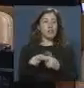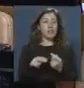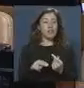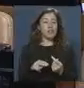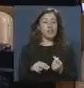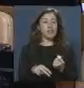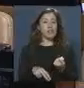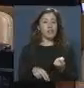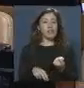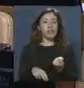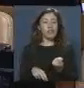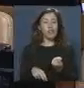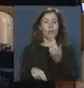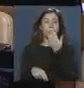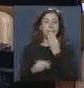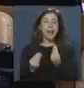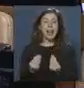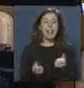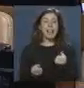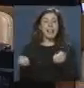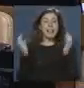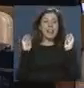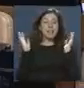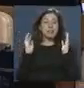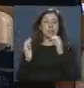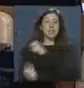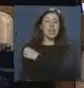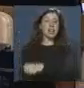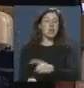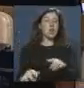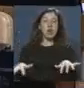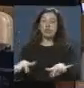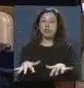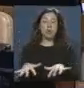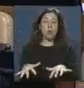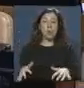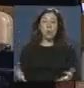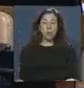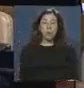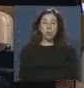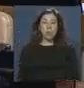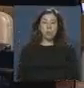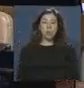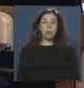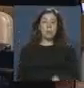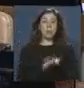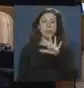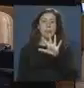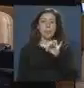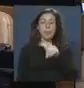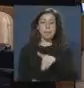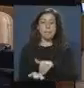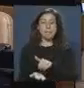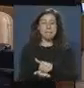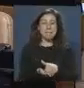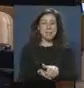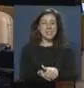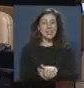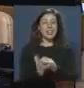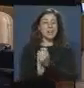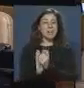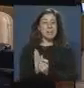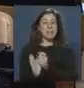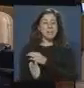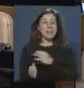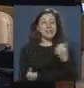destinados a mejorar la calidad del transporte en las regiones no se están ocupando, presidente. Los 56.000 millones que están radicados en el presupuesto del